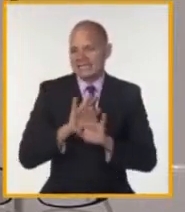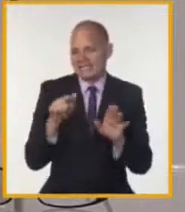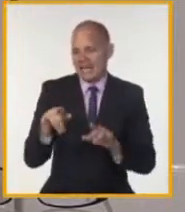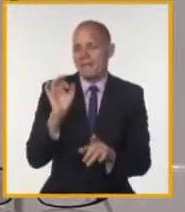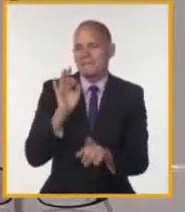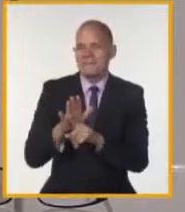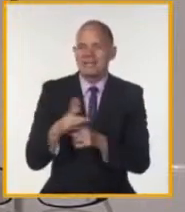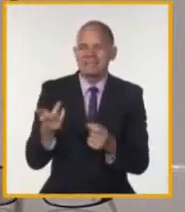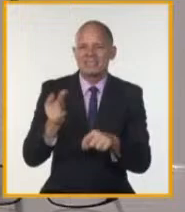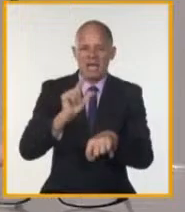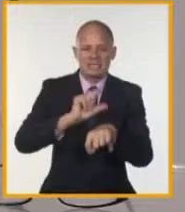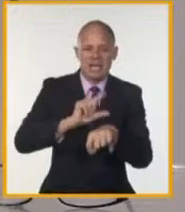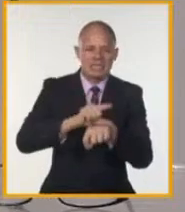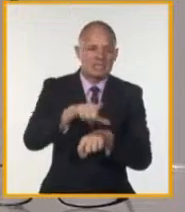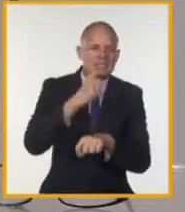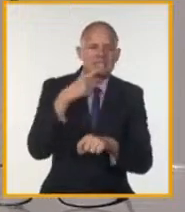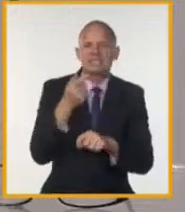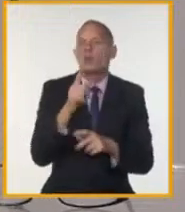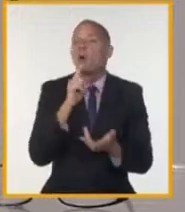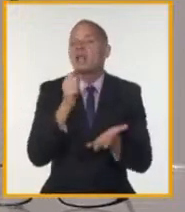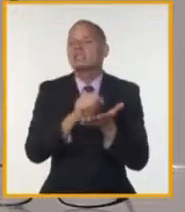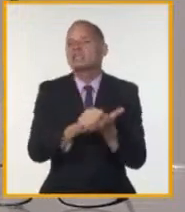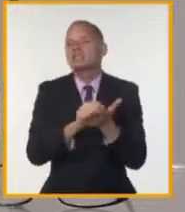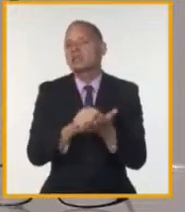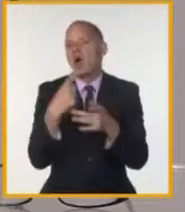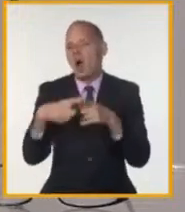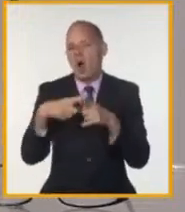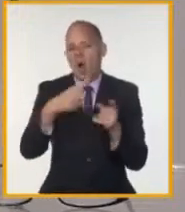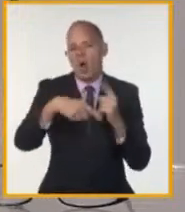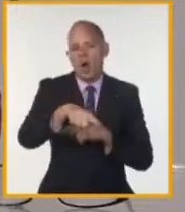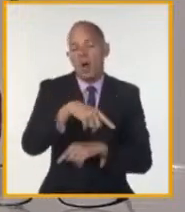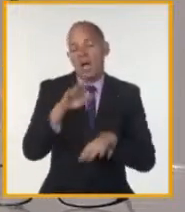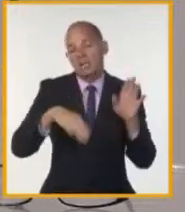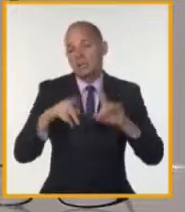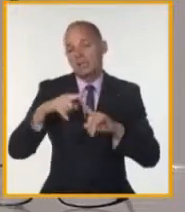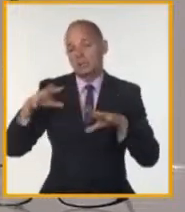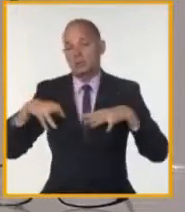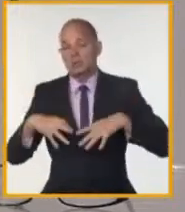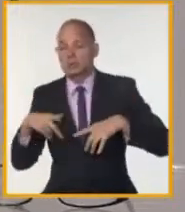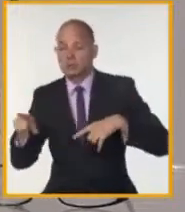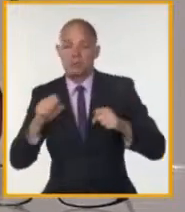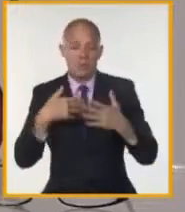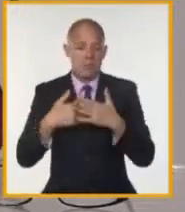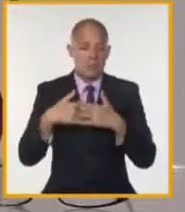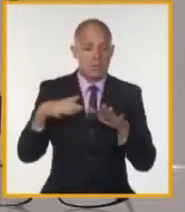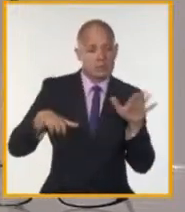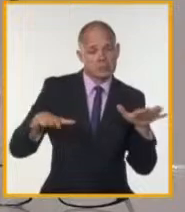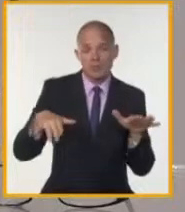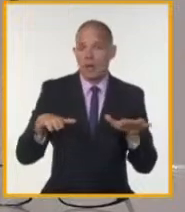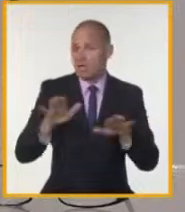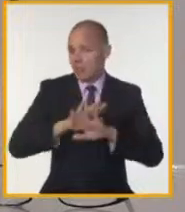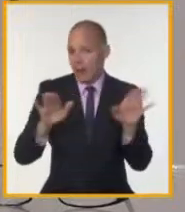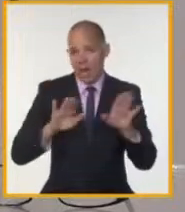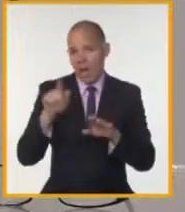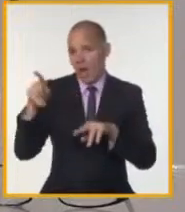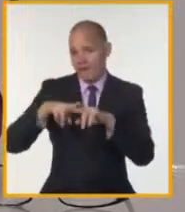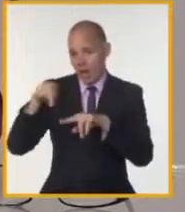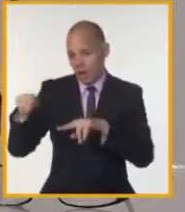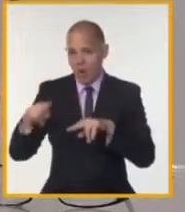que se dedicaban a vender tanto los servicios que solicitaba en Mintú como otras empresas, una en La Habana y una en Oquín.